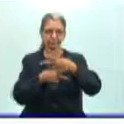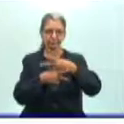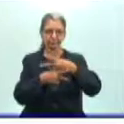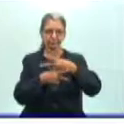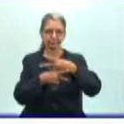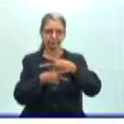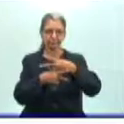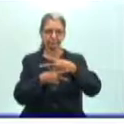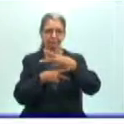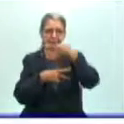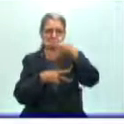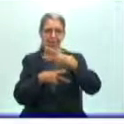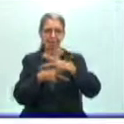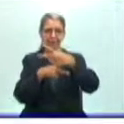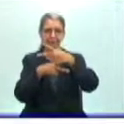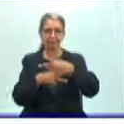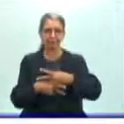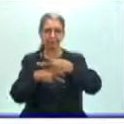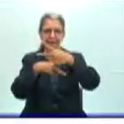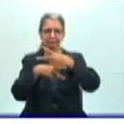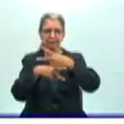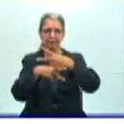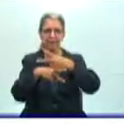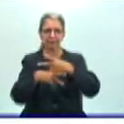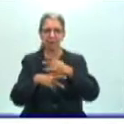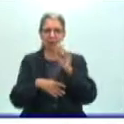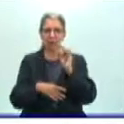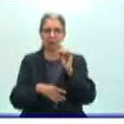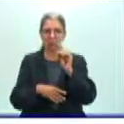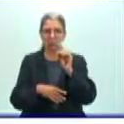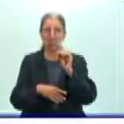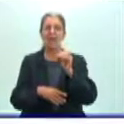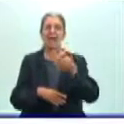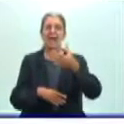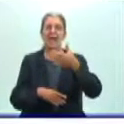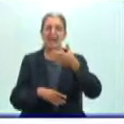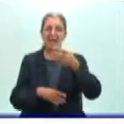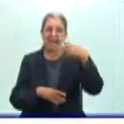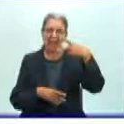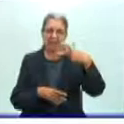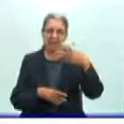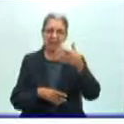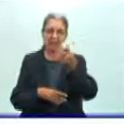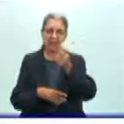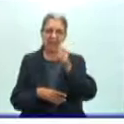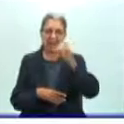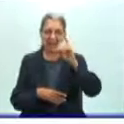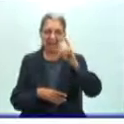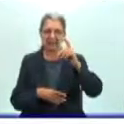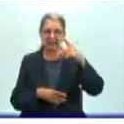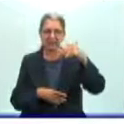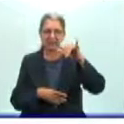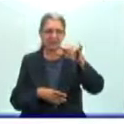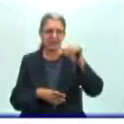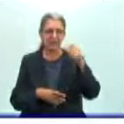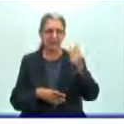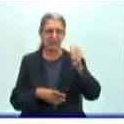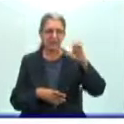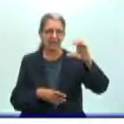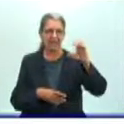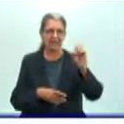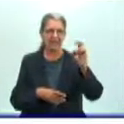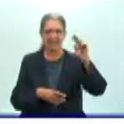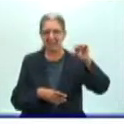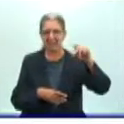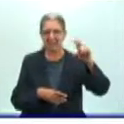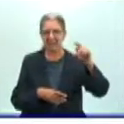también podemos decir que en este caso son ángulos adyacentes y ustedes conocen la relación que se establece entre